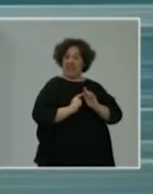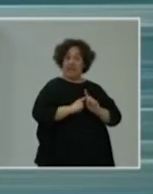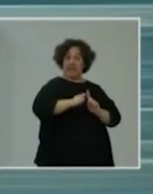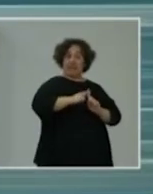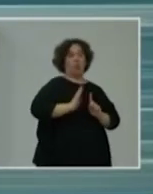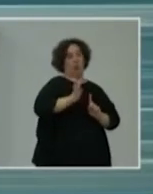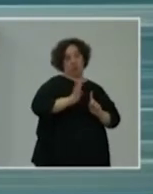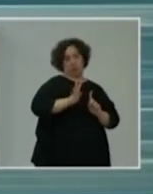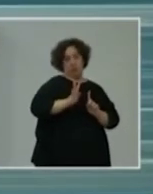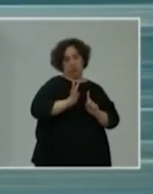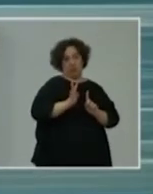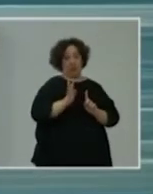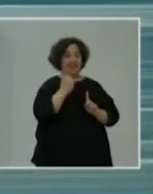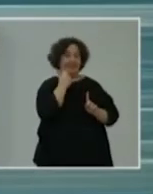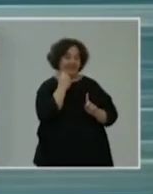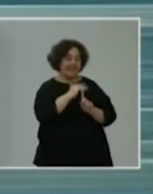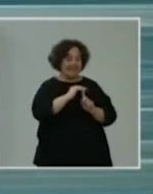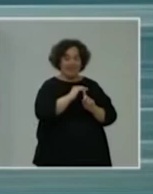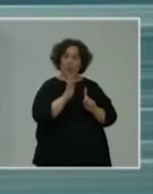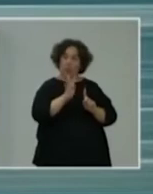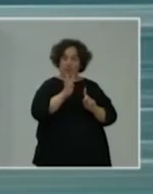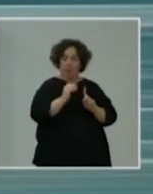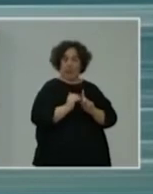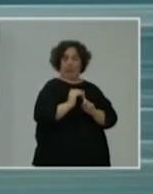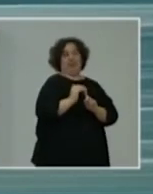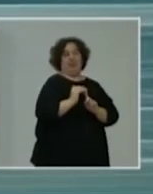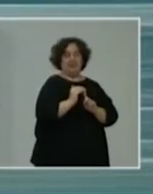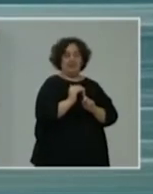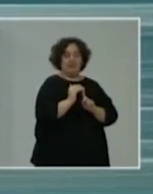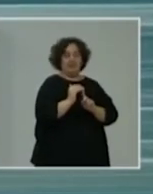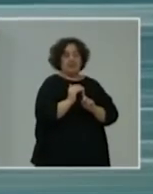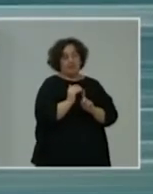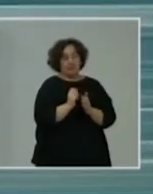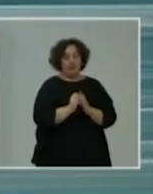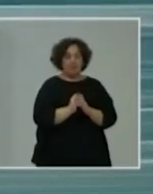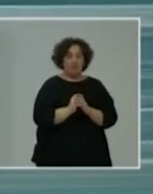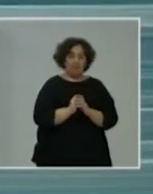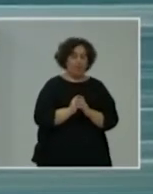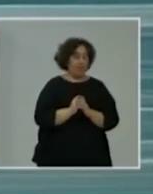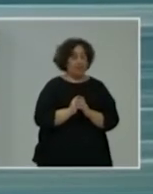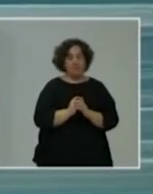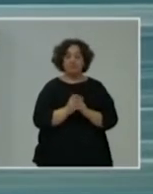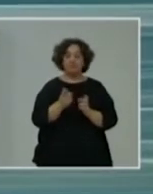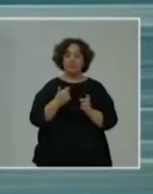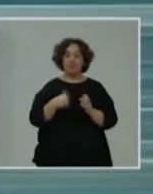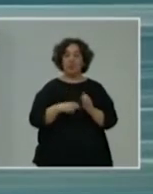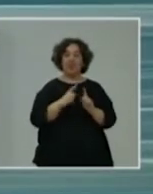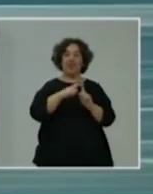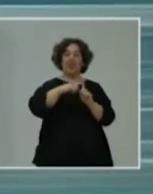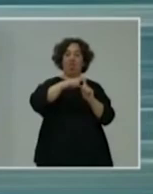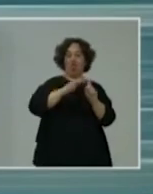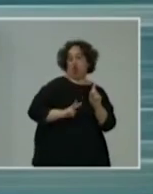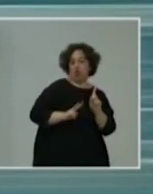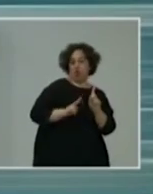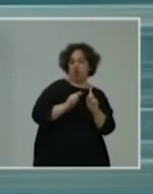umbral del nivel extremo. Digamos que no estamos más cerca del 2, sino más cerca del